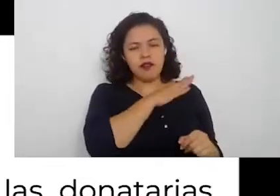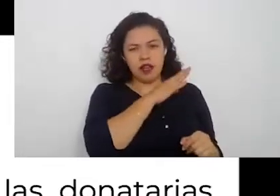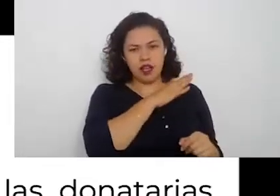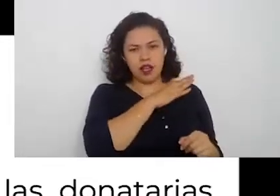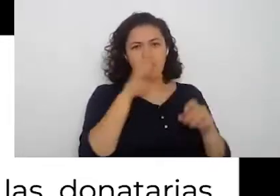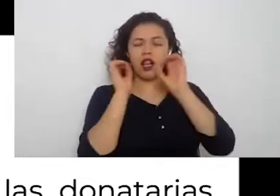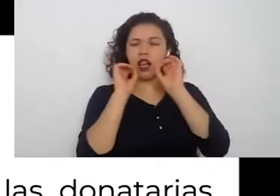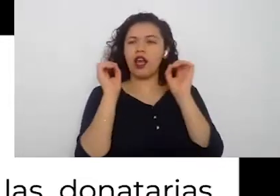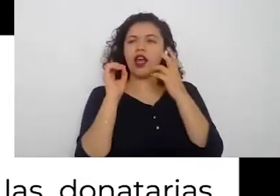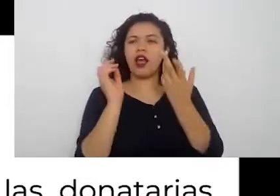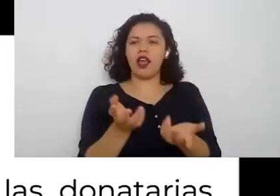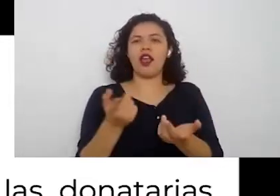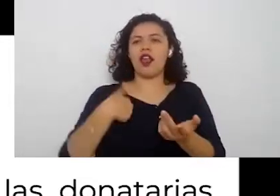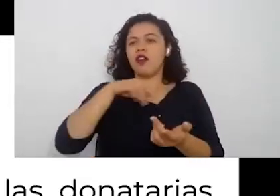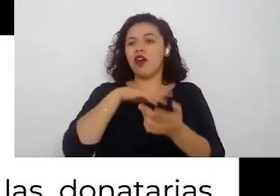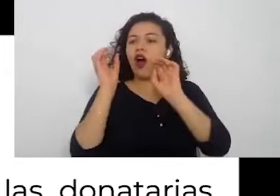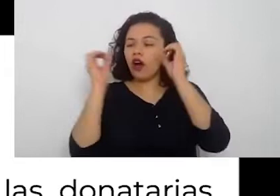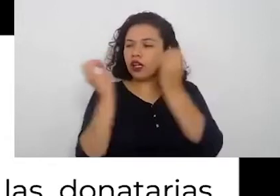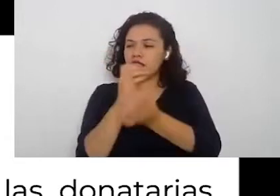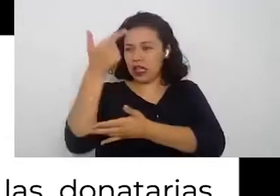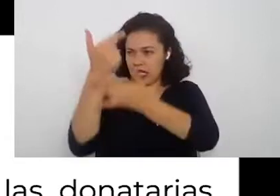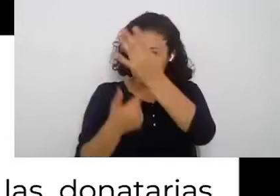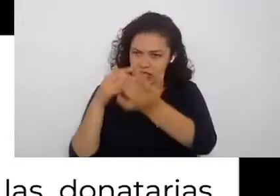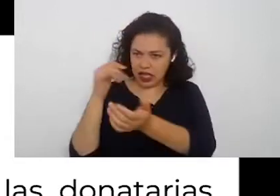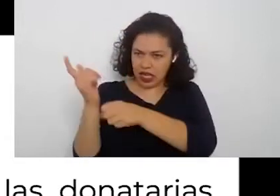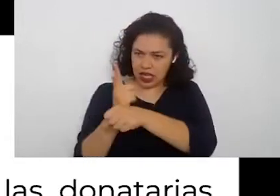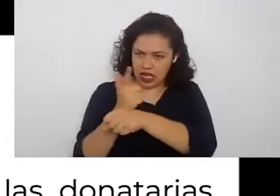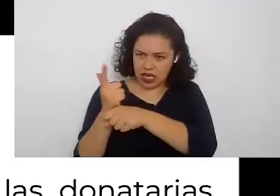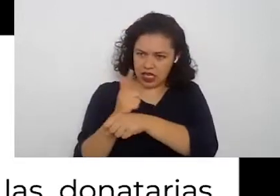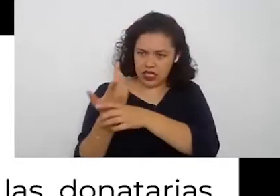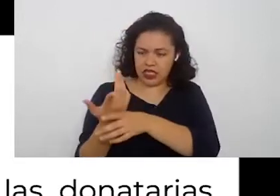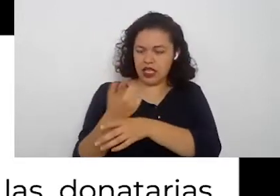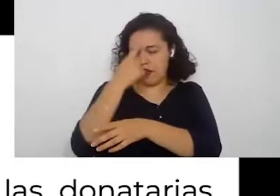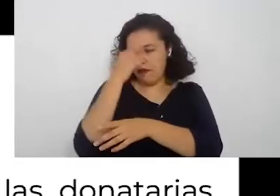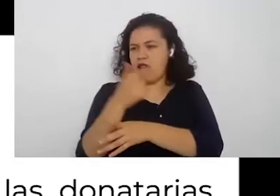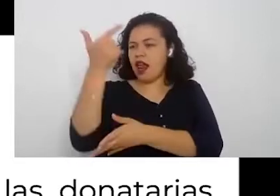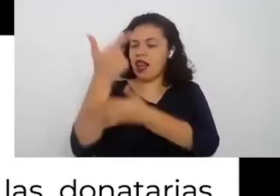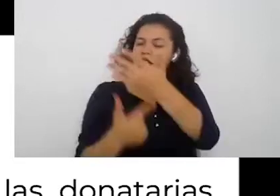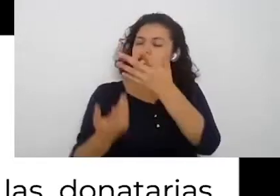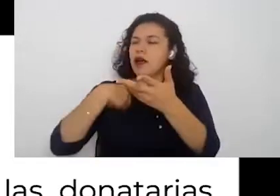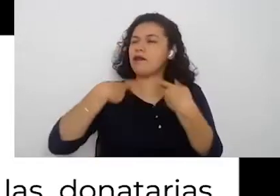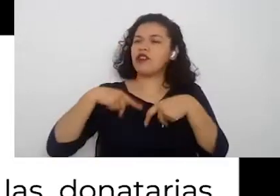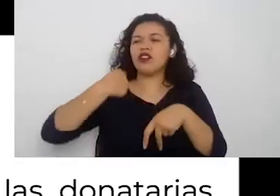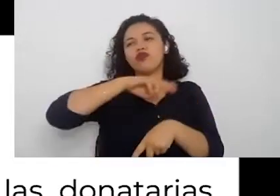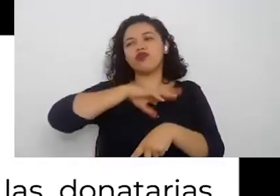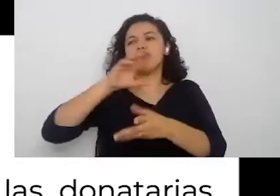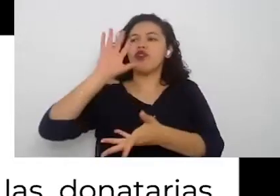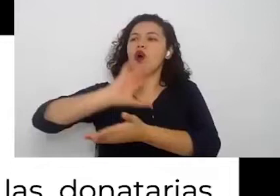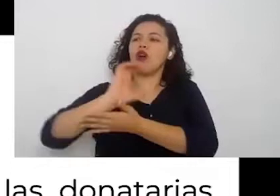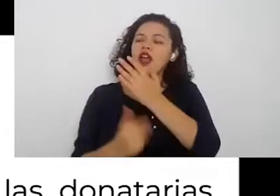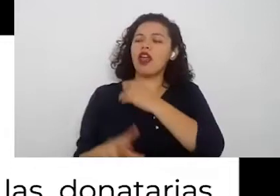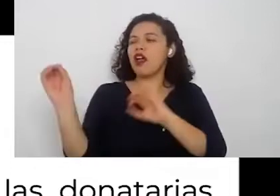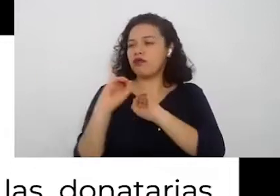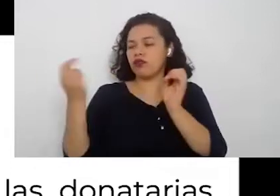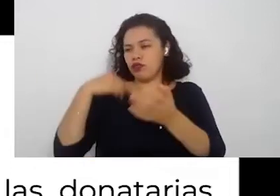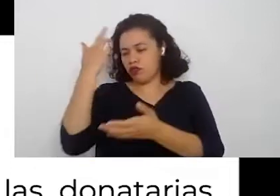dentro del listado de gris, ¿verdad? Por no decir negro del SAT, y cayó en la